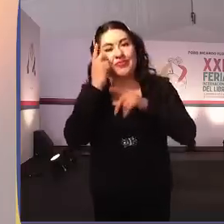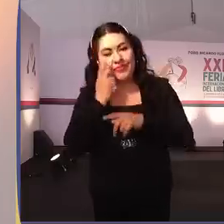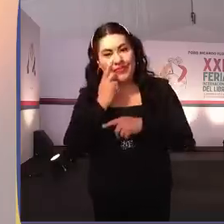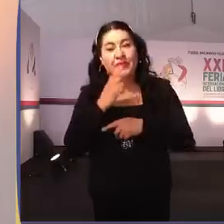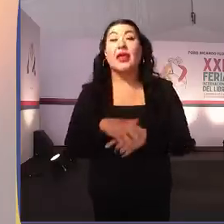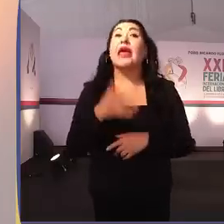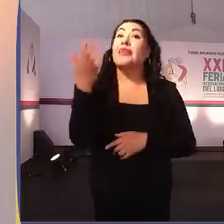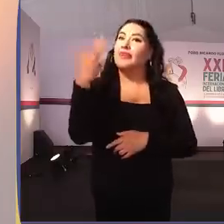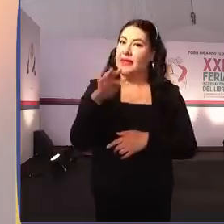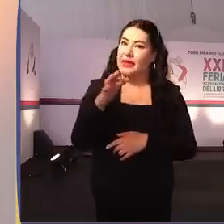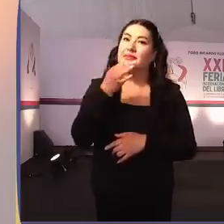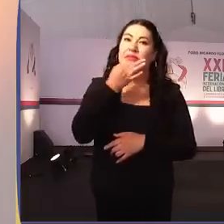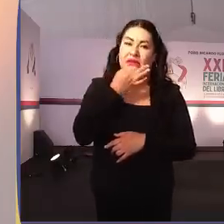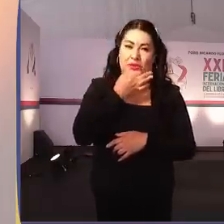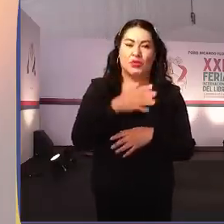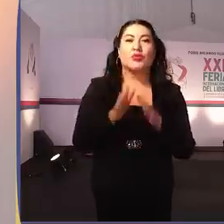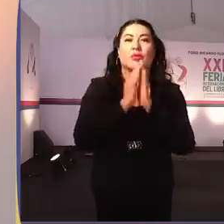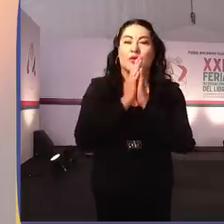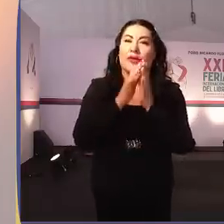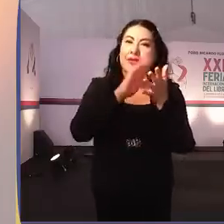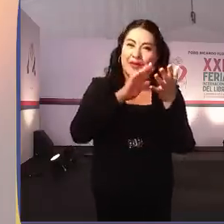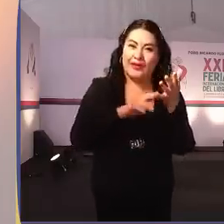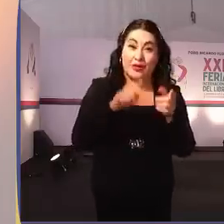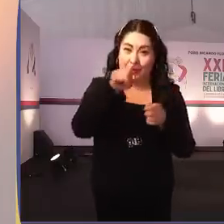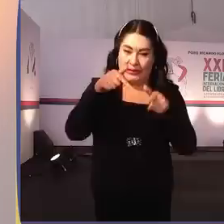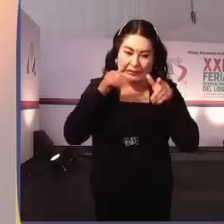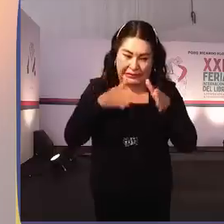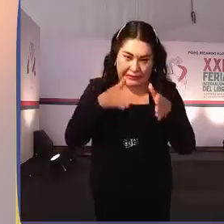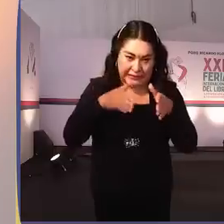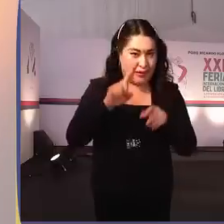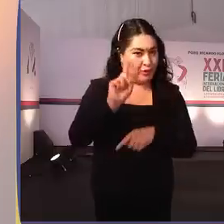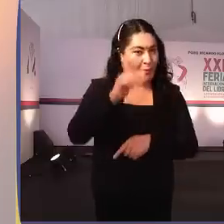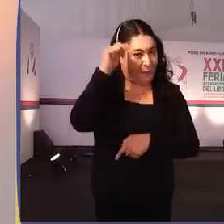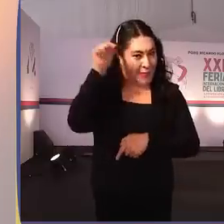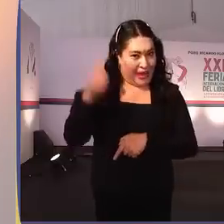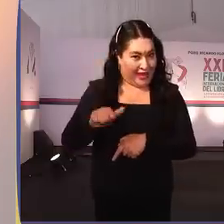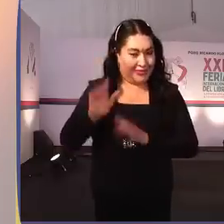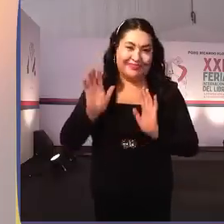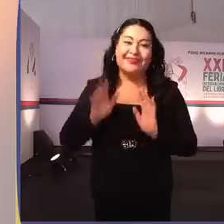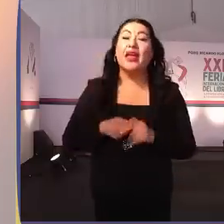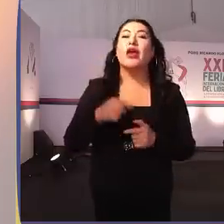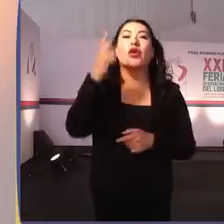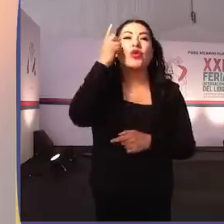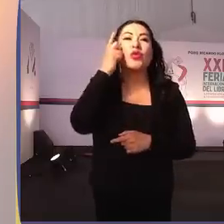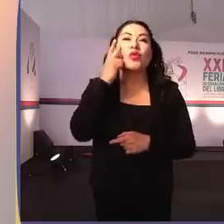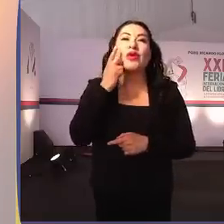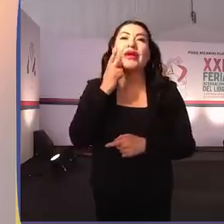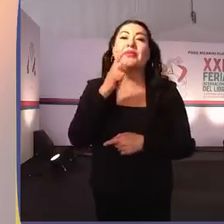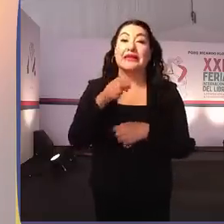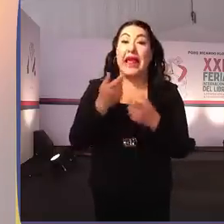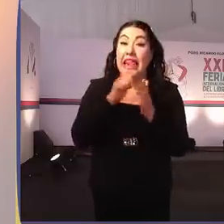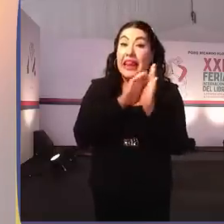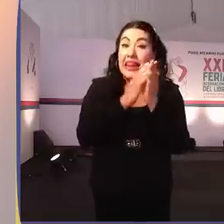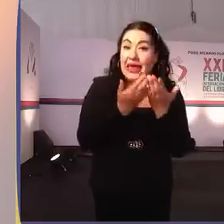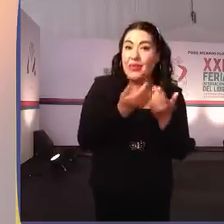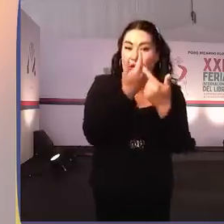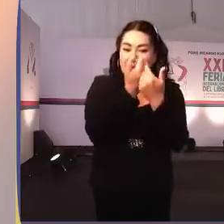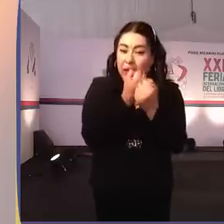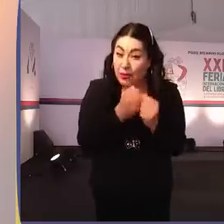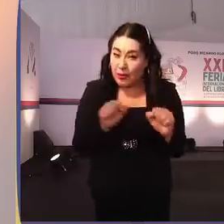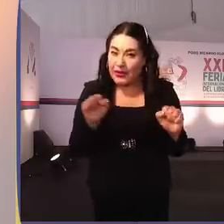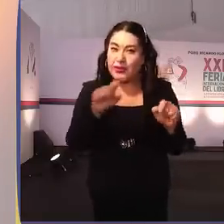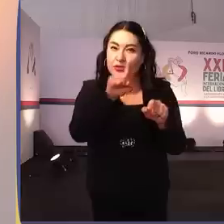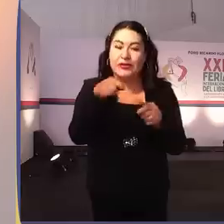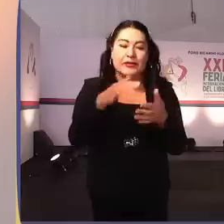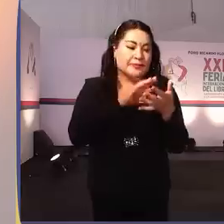más. No se vayan a picar porque es pecado. Duérmanse con el arrullo de los libros aburridos.